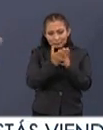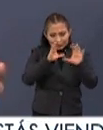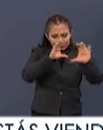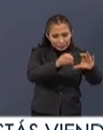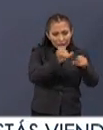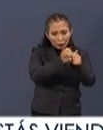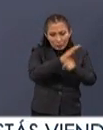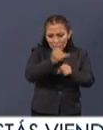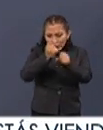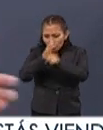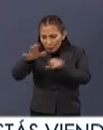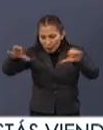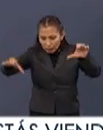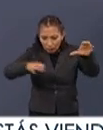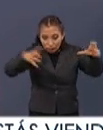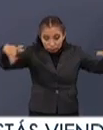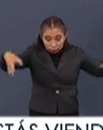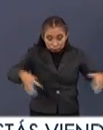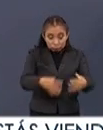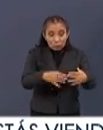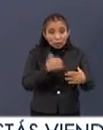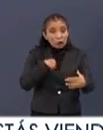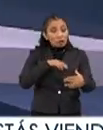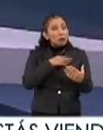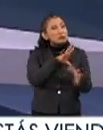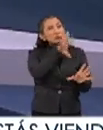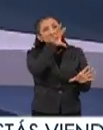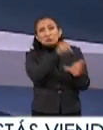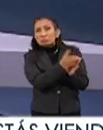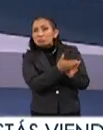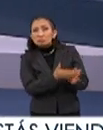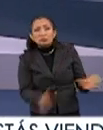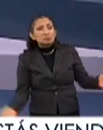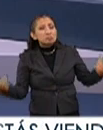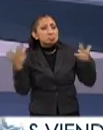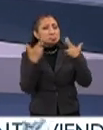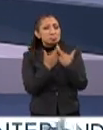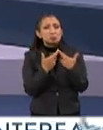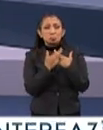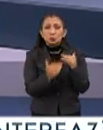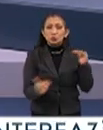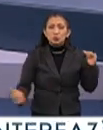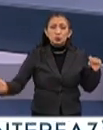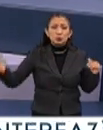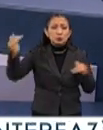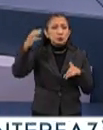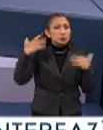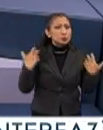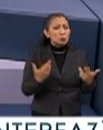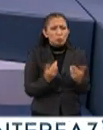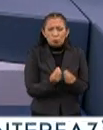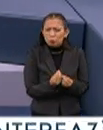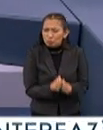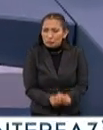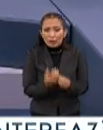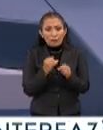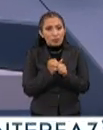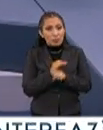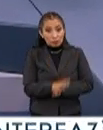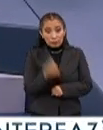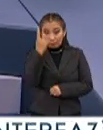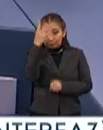de información, estamos rebasando esa cantidad por mucho. Algo que es